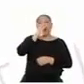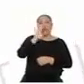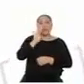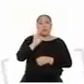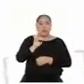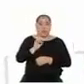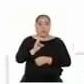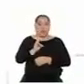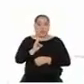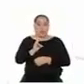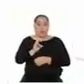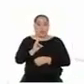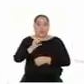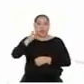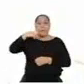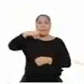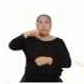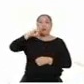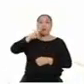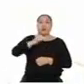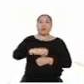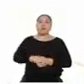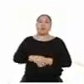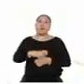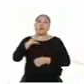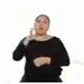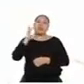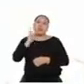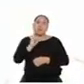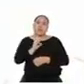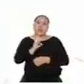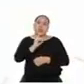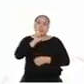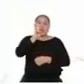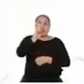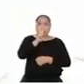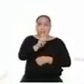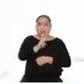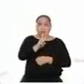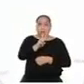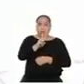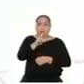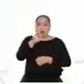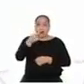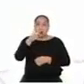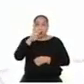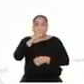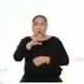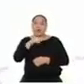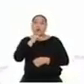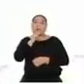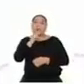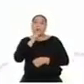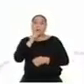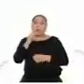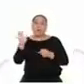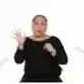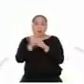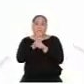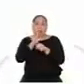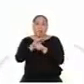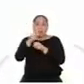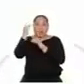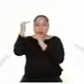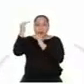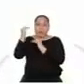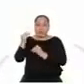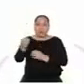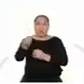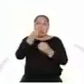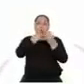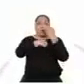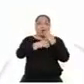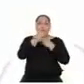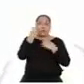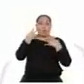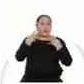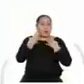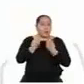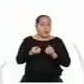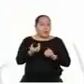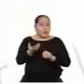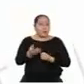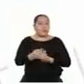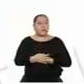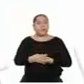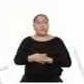de proteínas Y los 72,4 gramos de carbohidratos que le falta consumir a Pepe para llevar una alimentación más saludable?